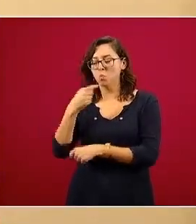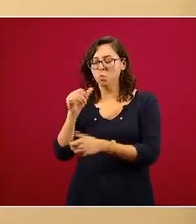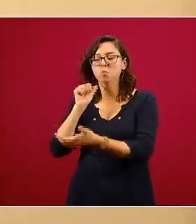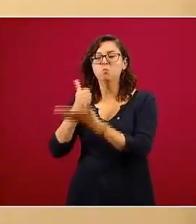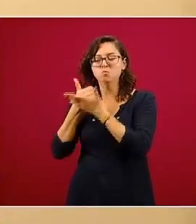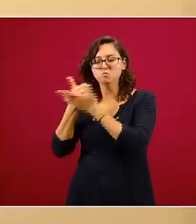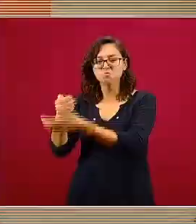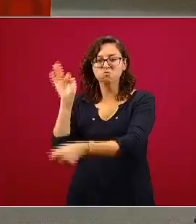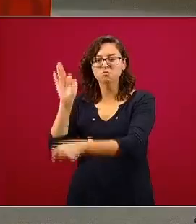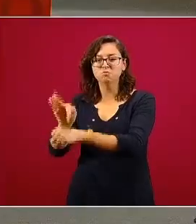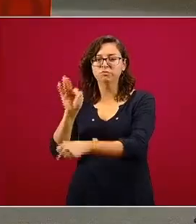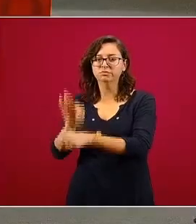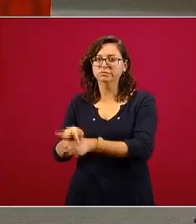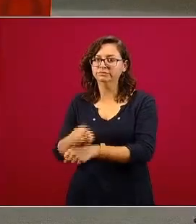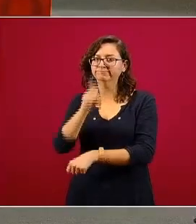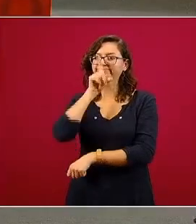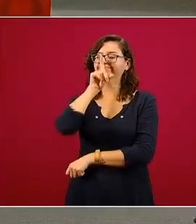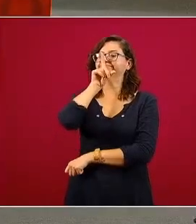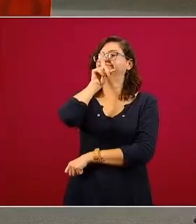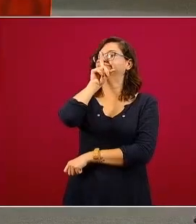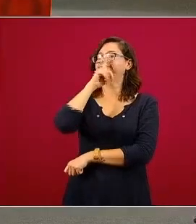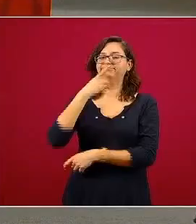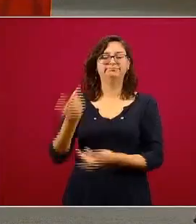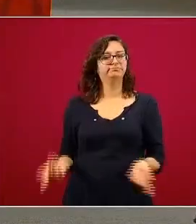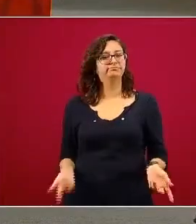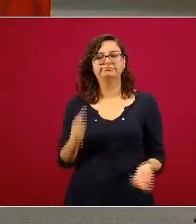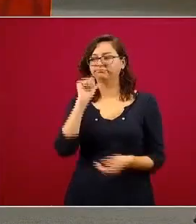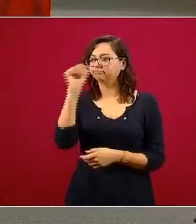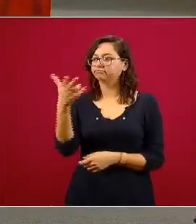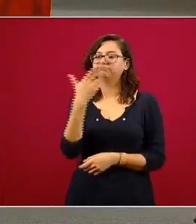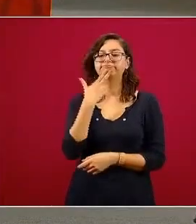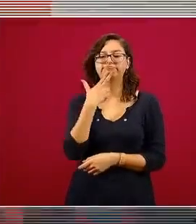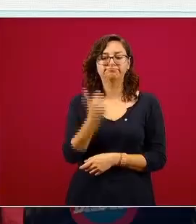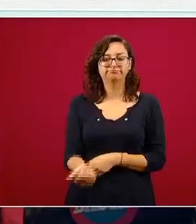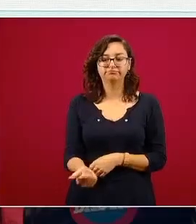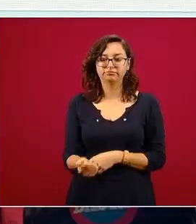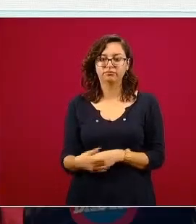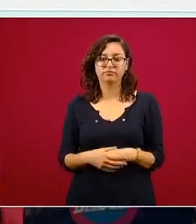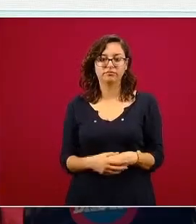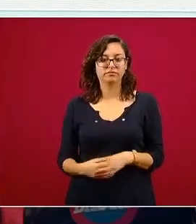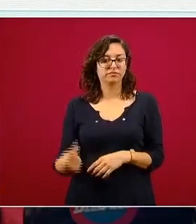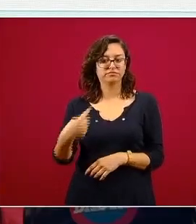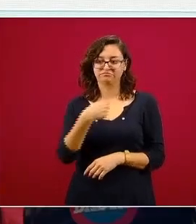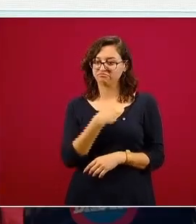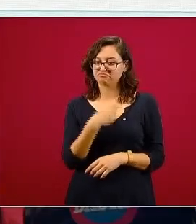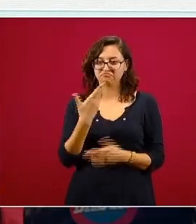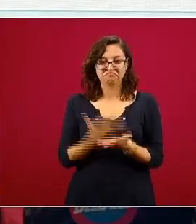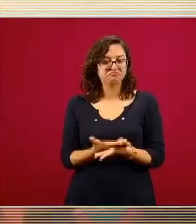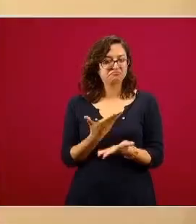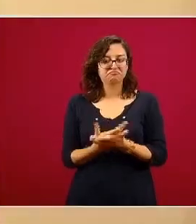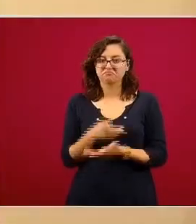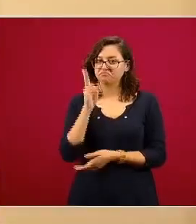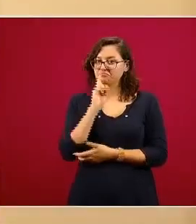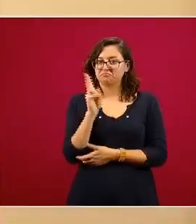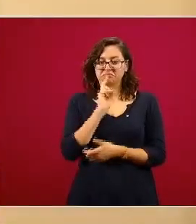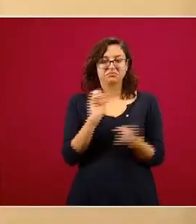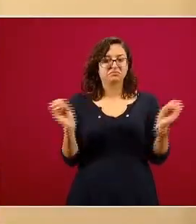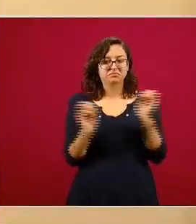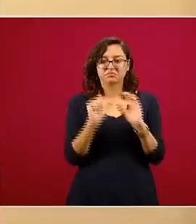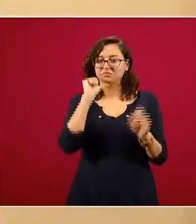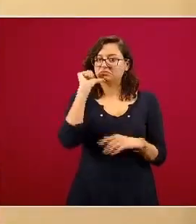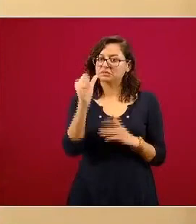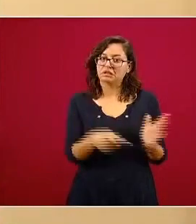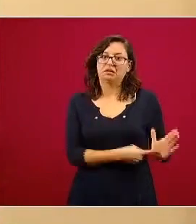útil y en realidad el tratamiento no es útil y yo no tengo evidencia de que el tratamiento lo